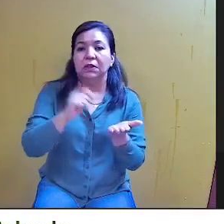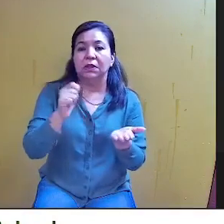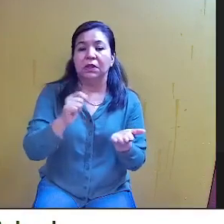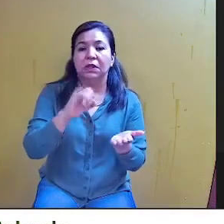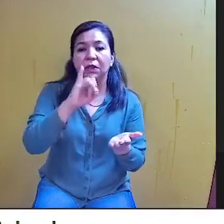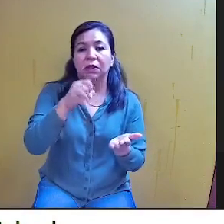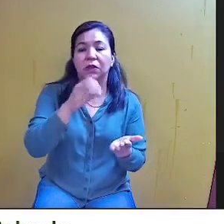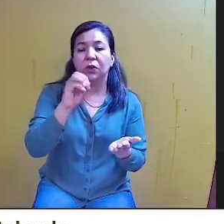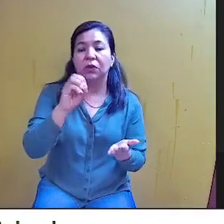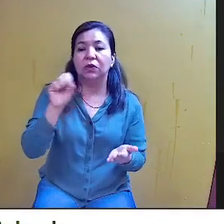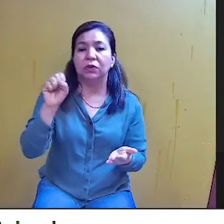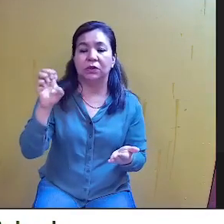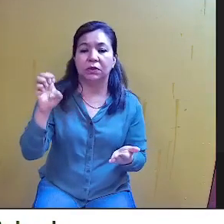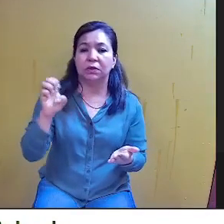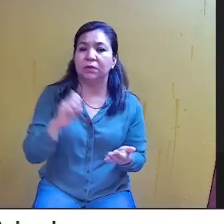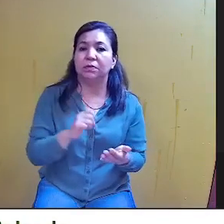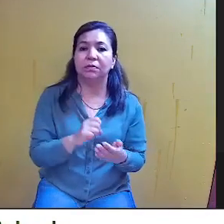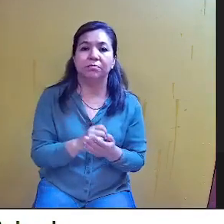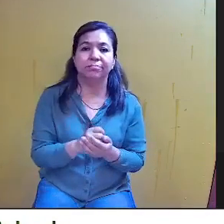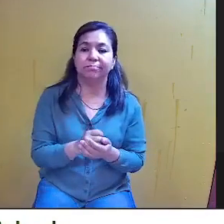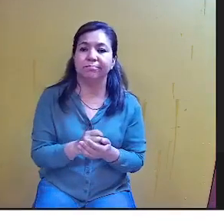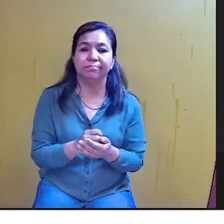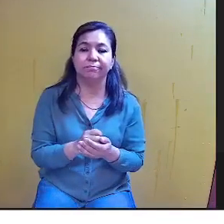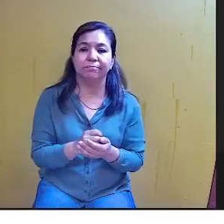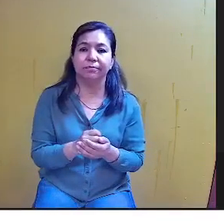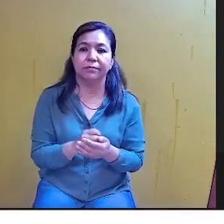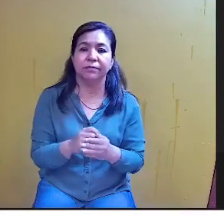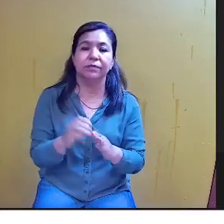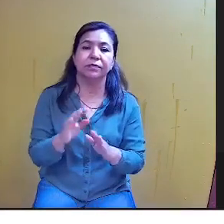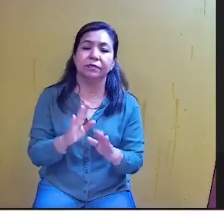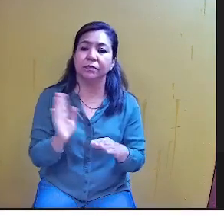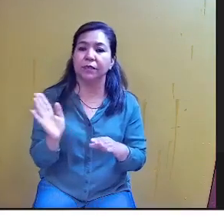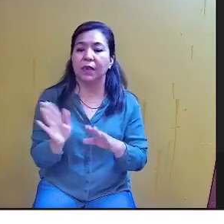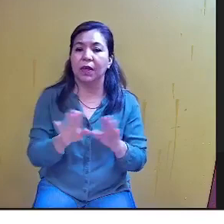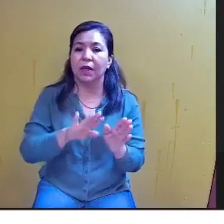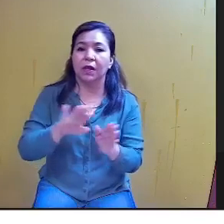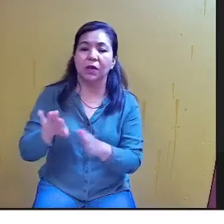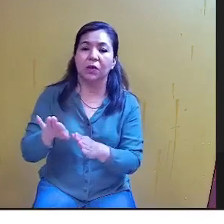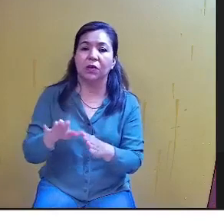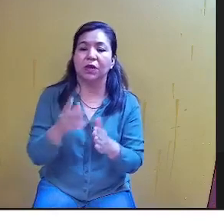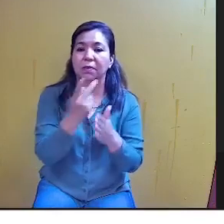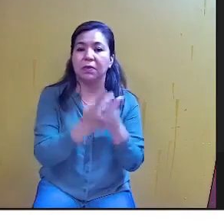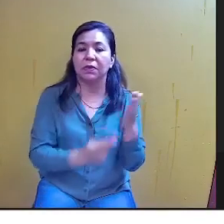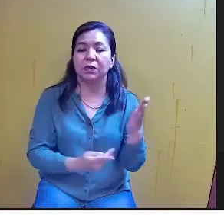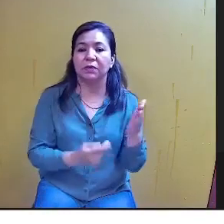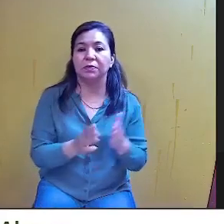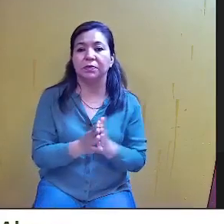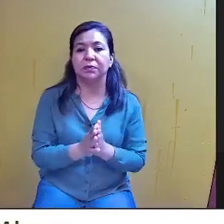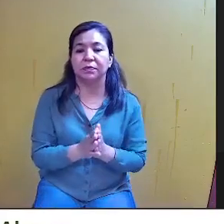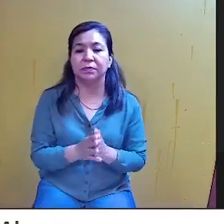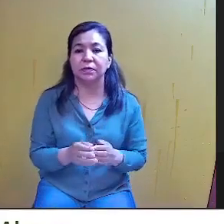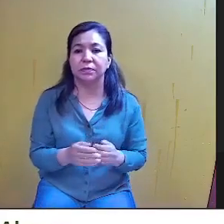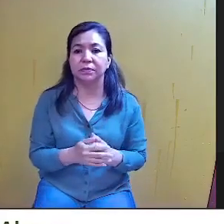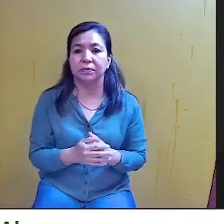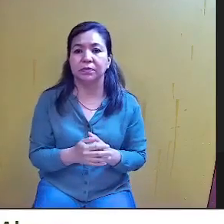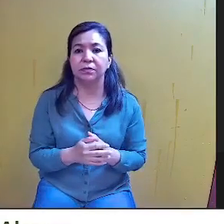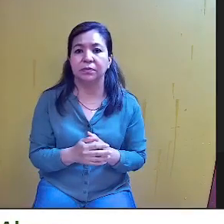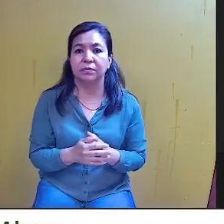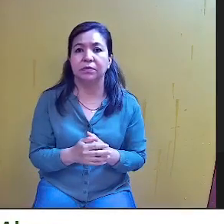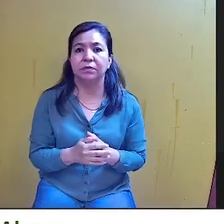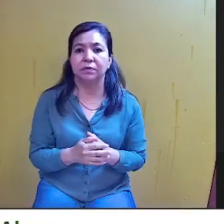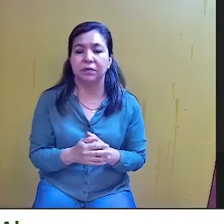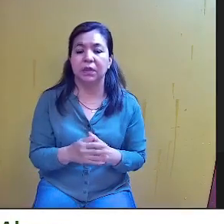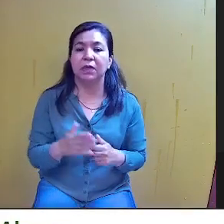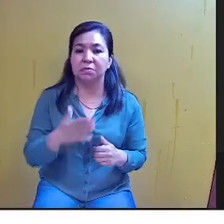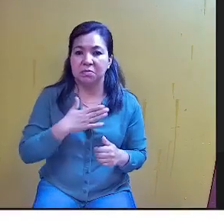ya lo anuncié, en contra del proyecto. Gracias, magistrado. Magistrada ponente, Almadelia Eugenio Alcaraz. Es mi